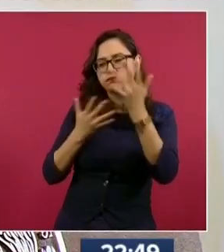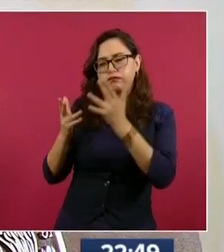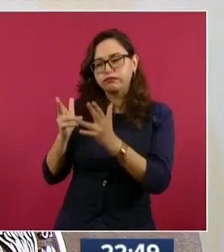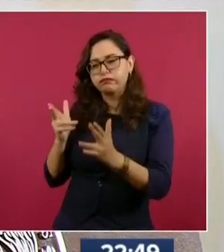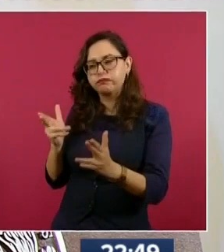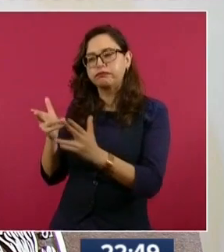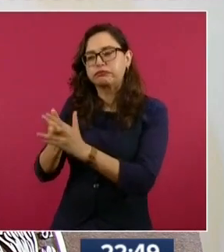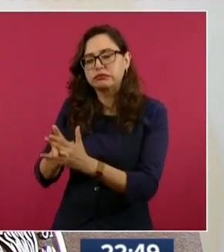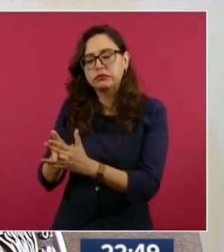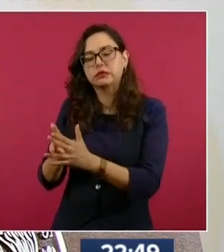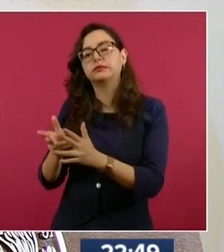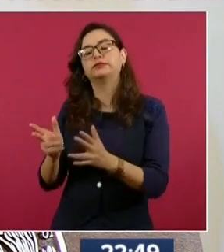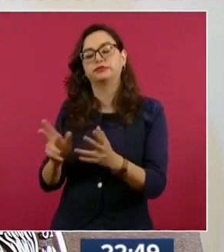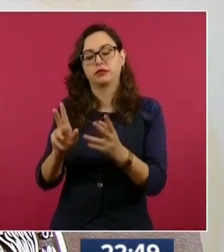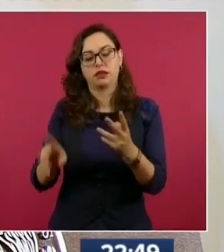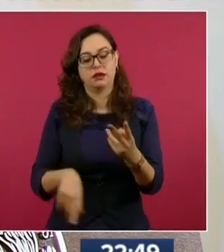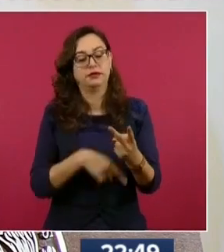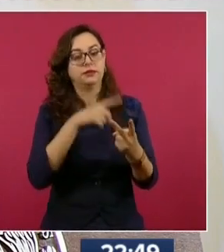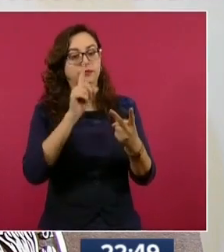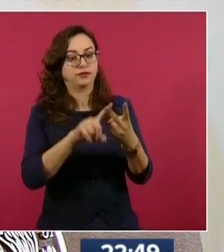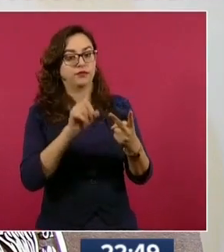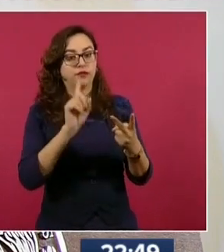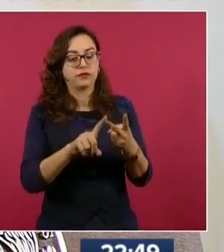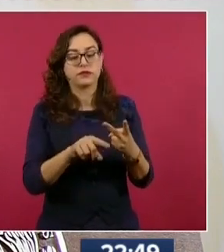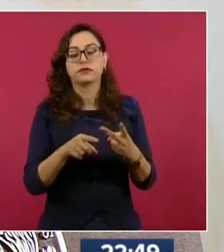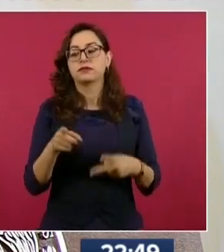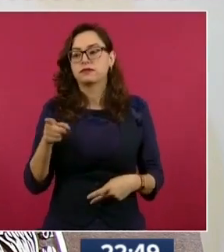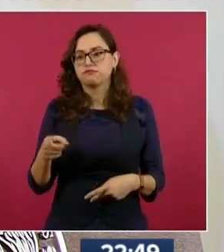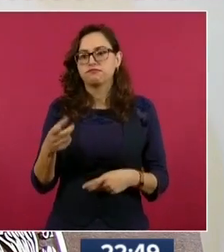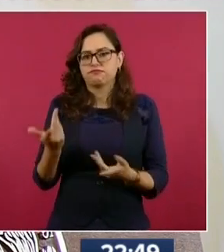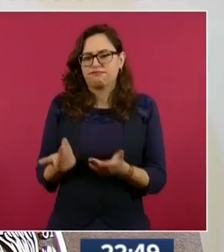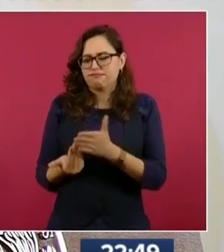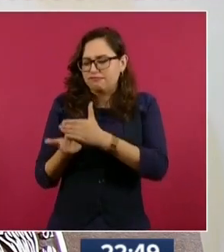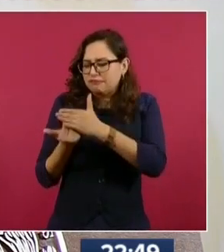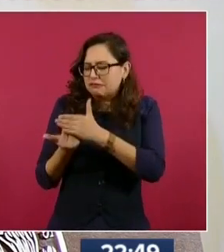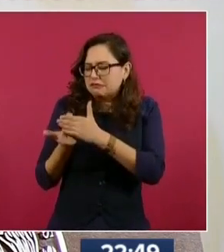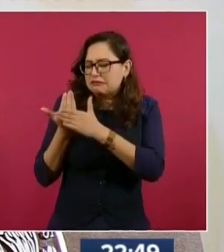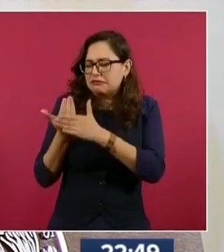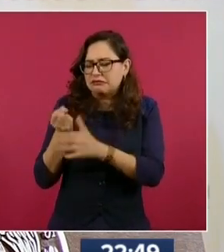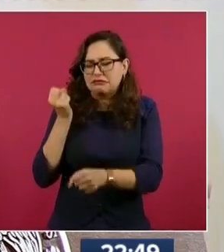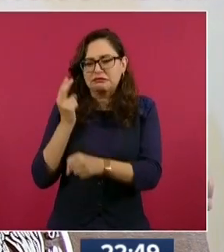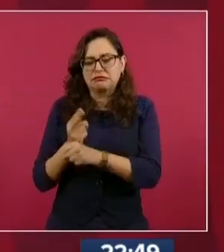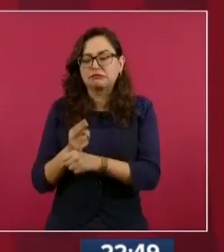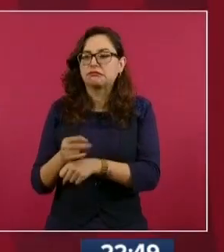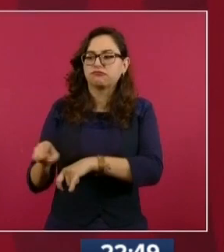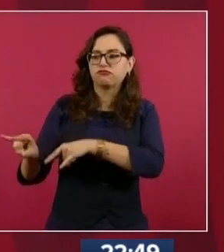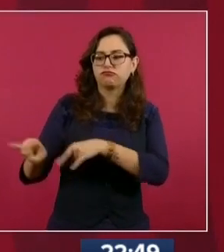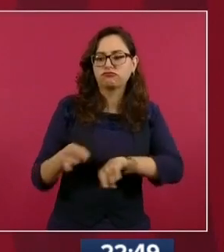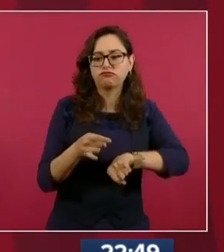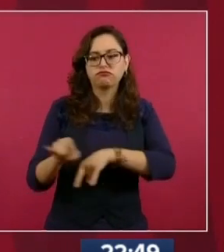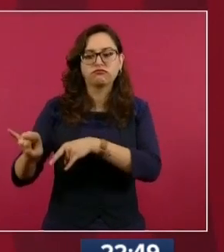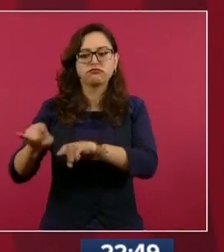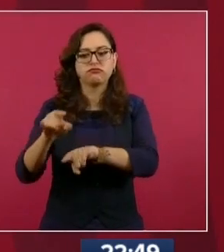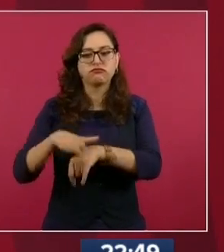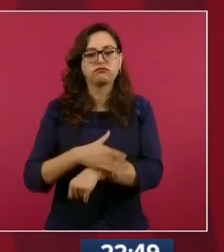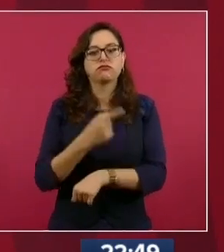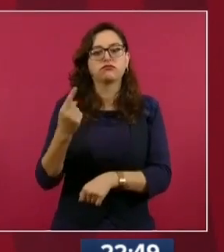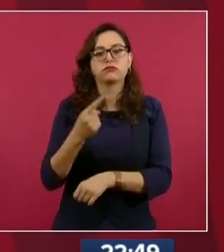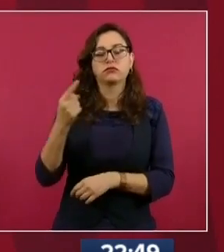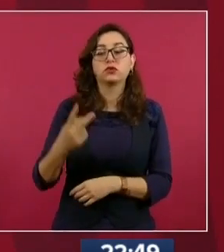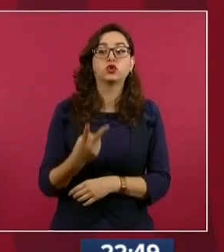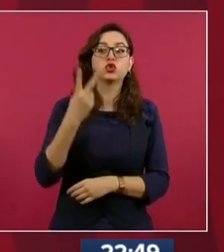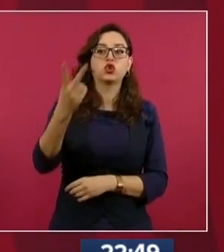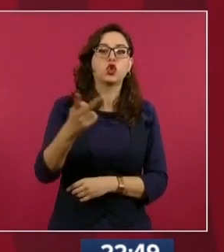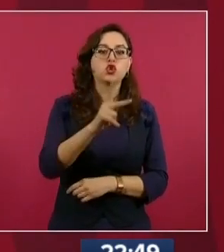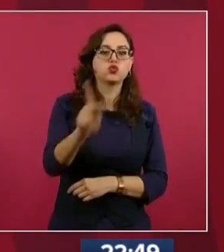a reinstalar la energía eléctrica en dos poblados que habían